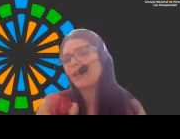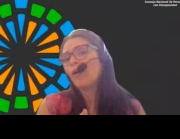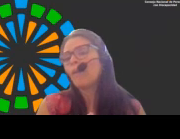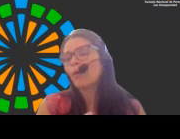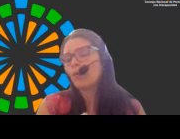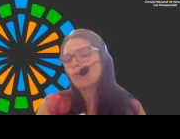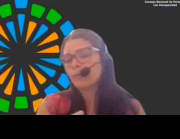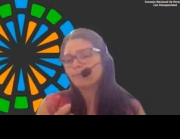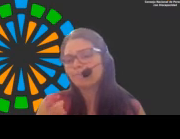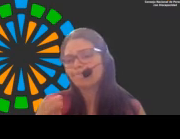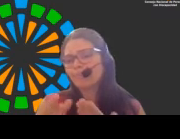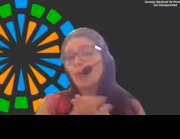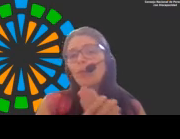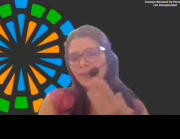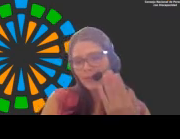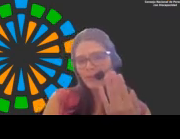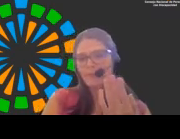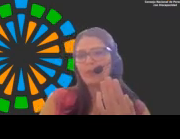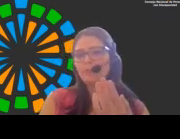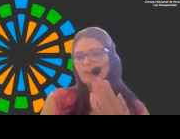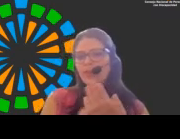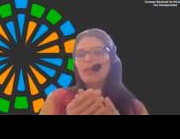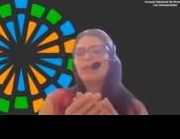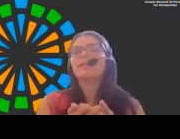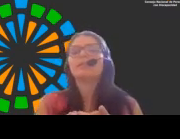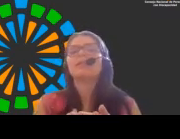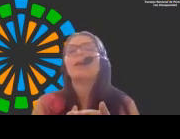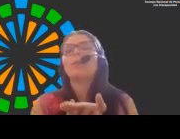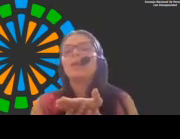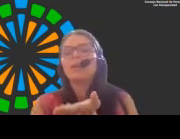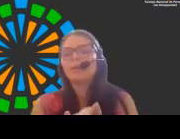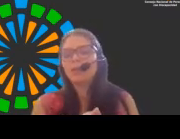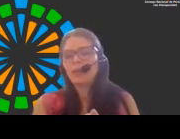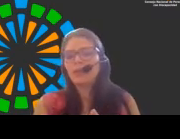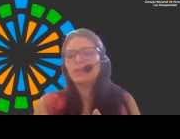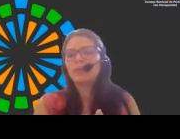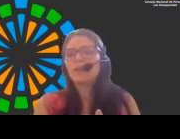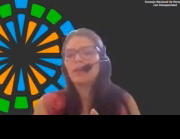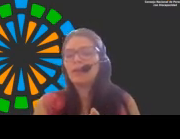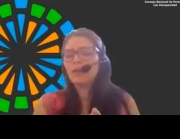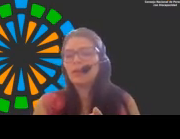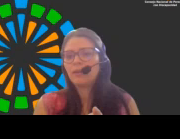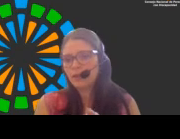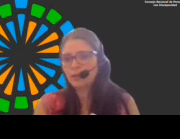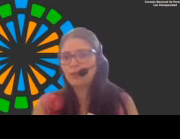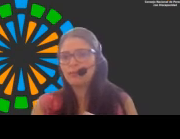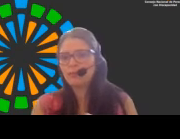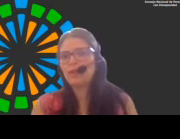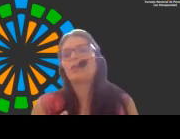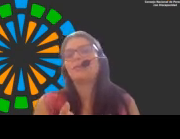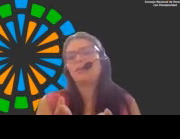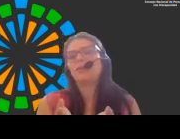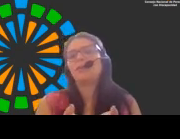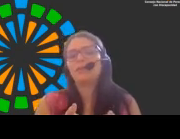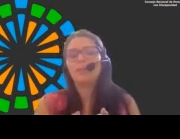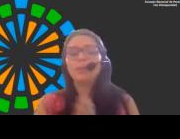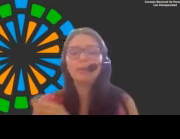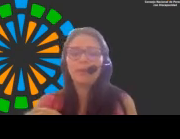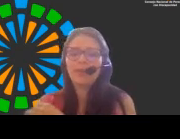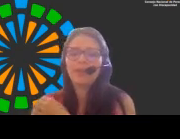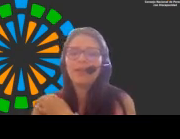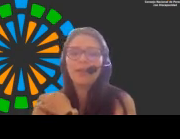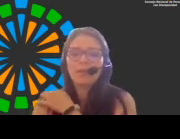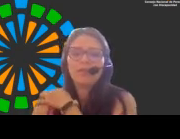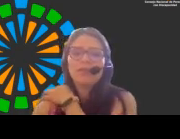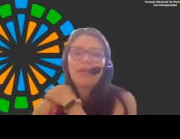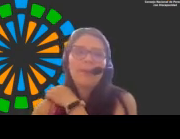y tiene como un guante en la mano y les está comunicando a través del tacto en ese en